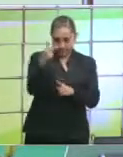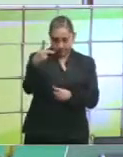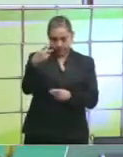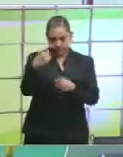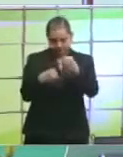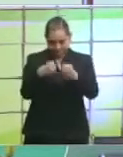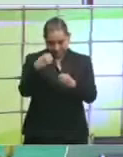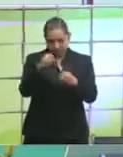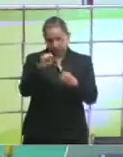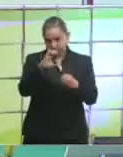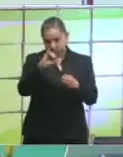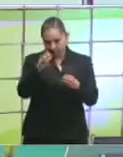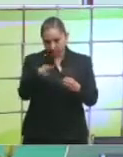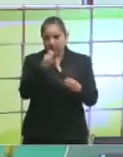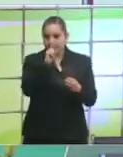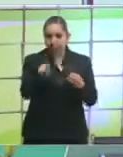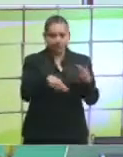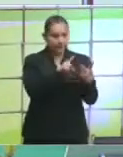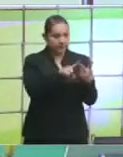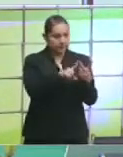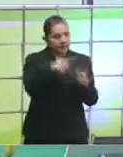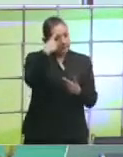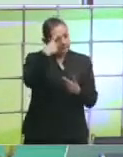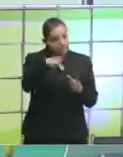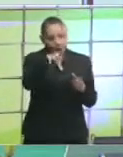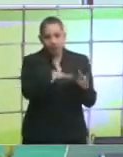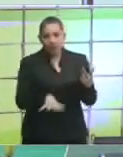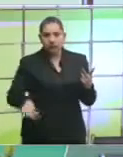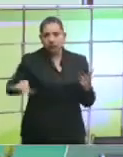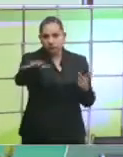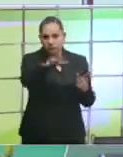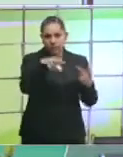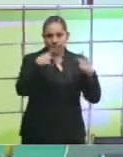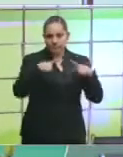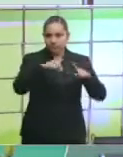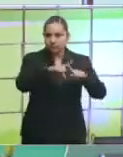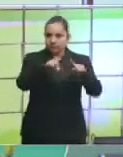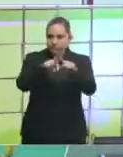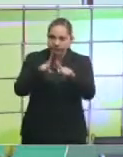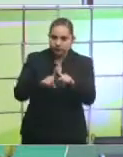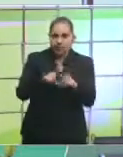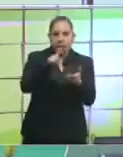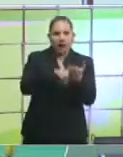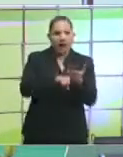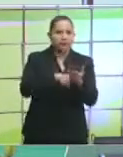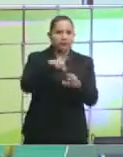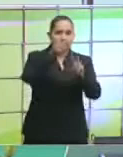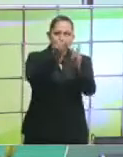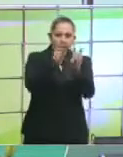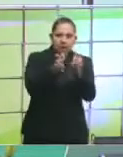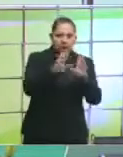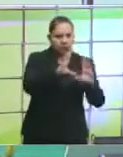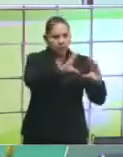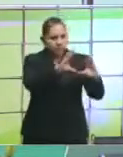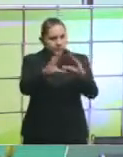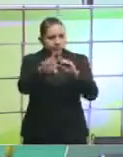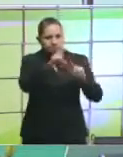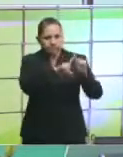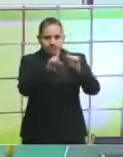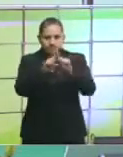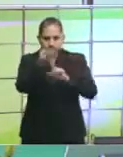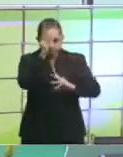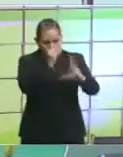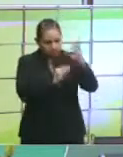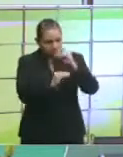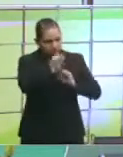por la sociedad lo que se hace por los juristas lo que se hace por la academia y lo que no se hace en relación a lo que nosotros